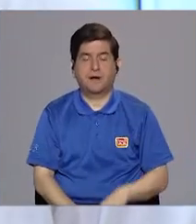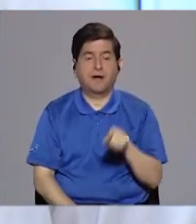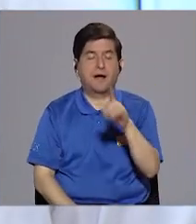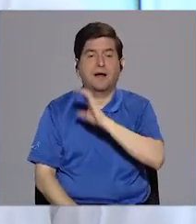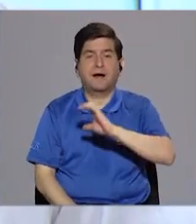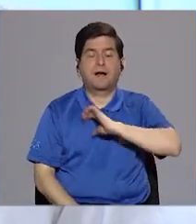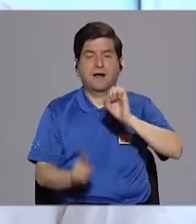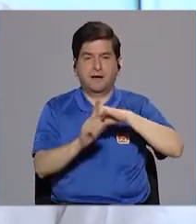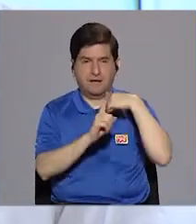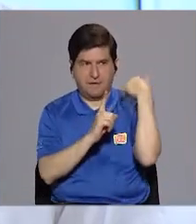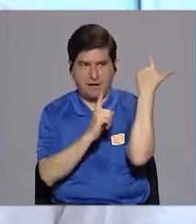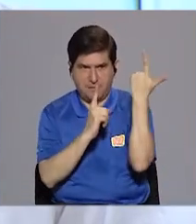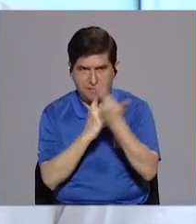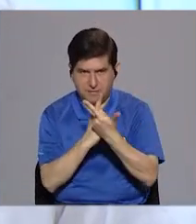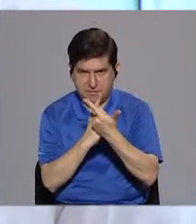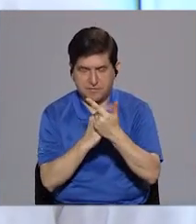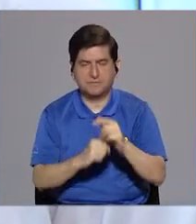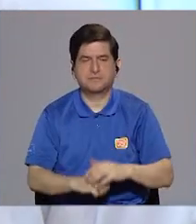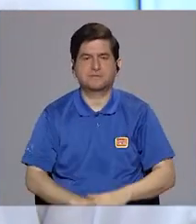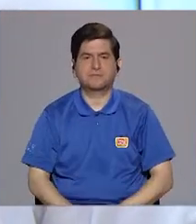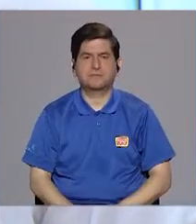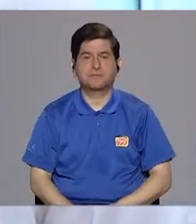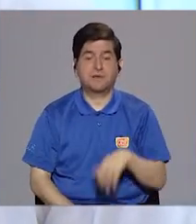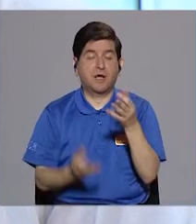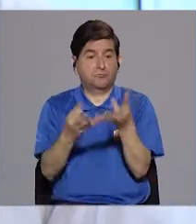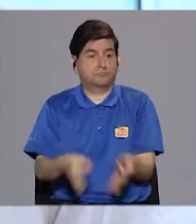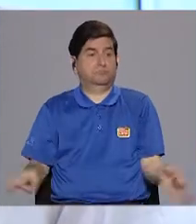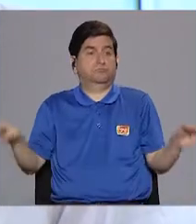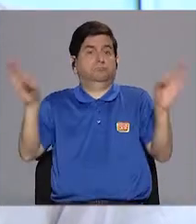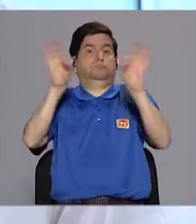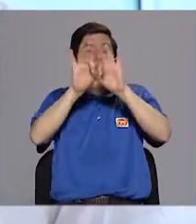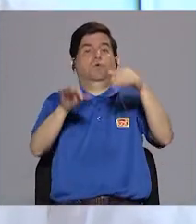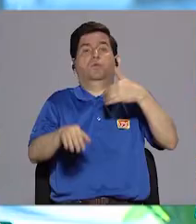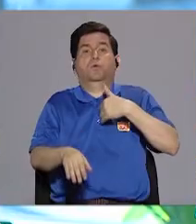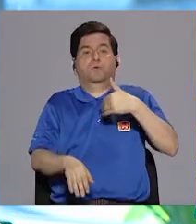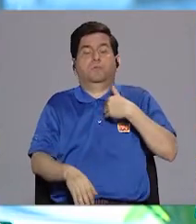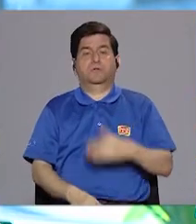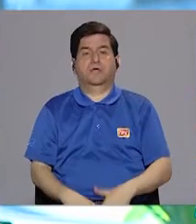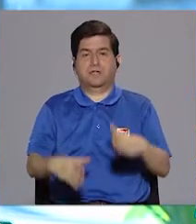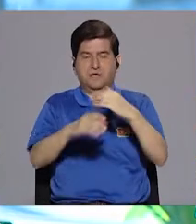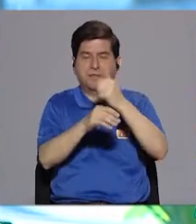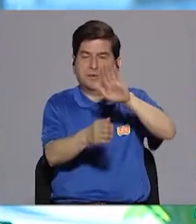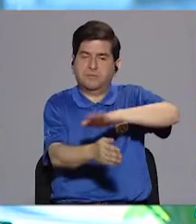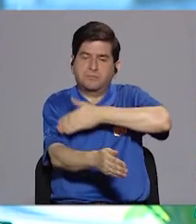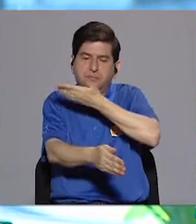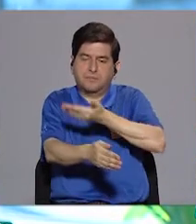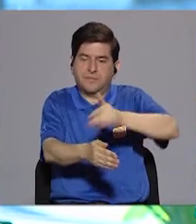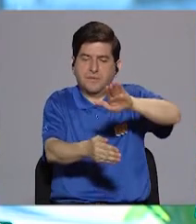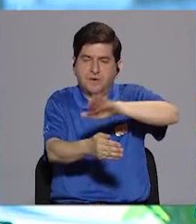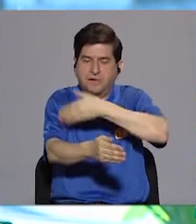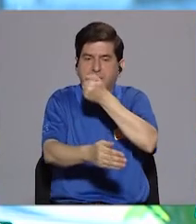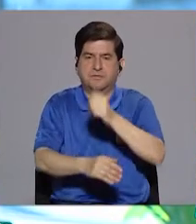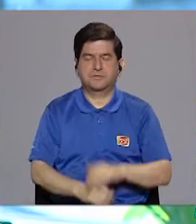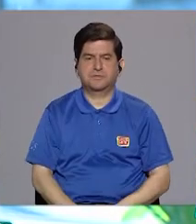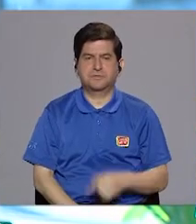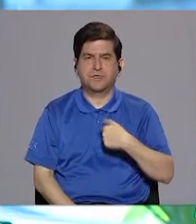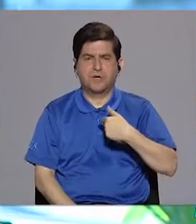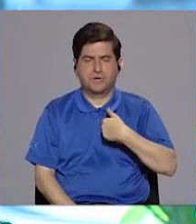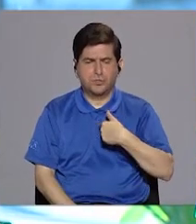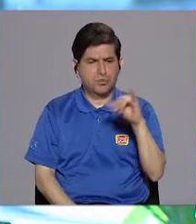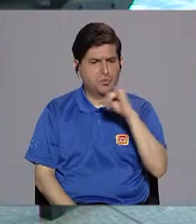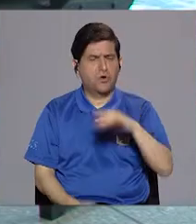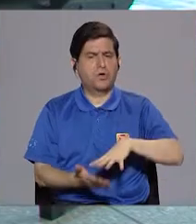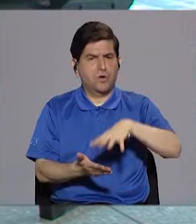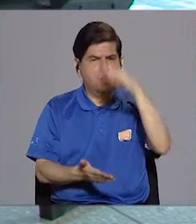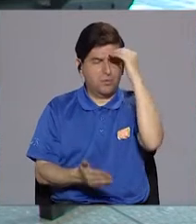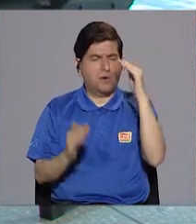aspecto social es el más importante que tiene el hecho de hacer música. Entonces, yo aprendo mucho también